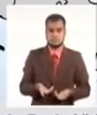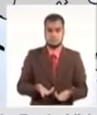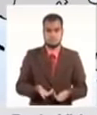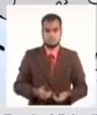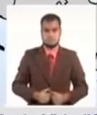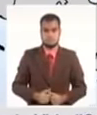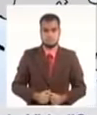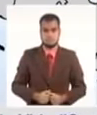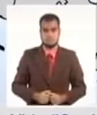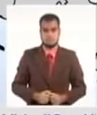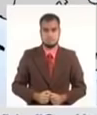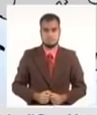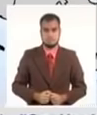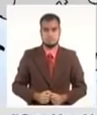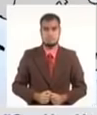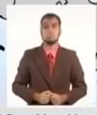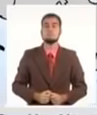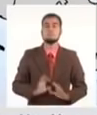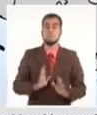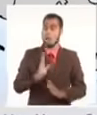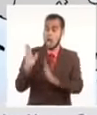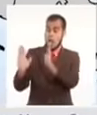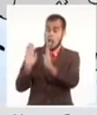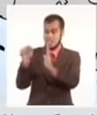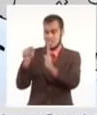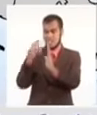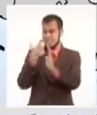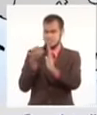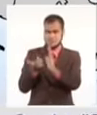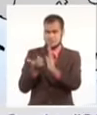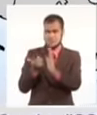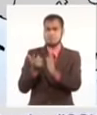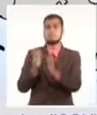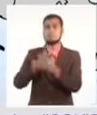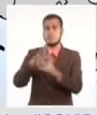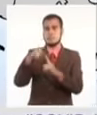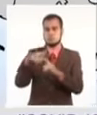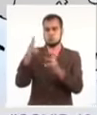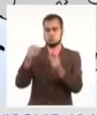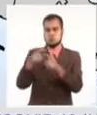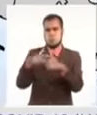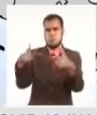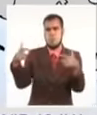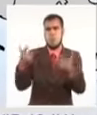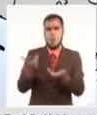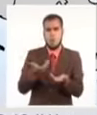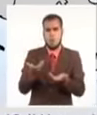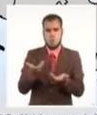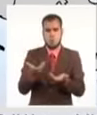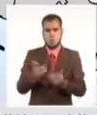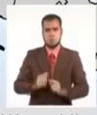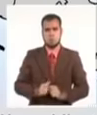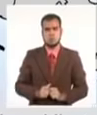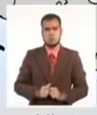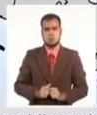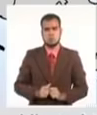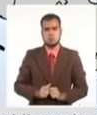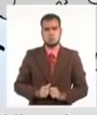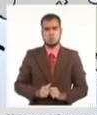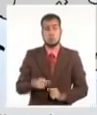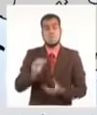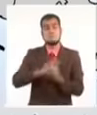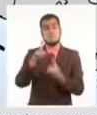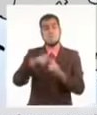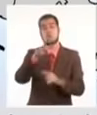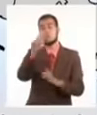Occidente, Matanzas realmente con cifras que nunca imaginamos que llegaran, 2.657, La